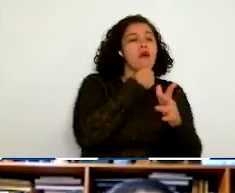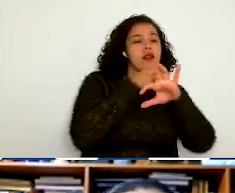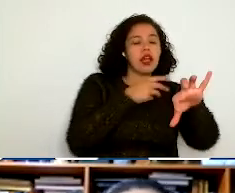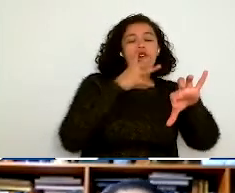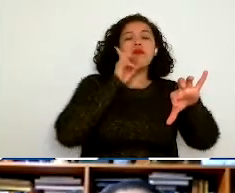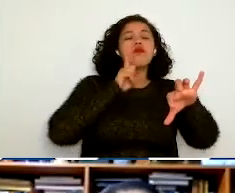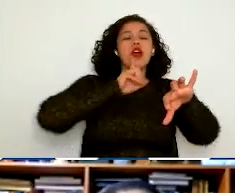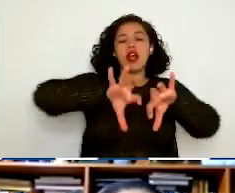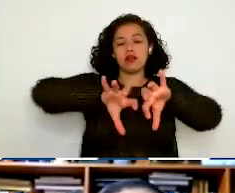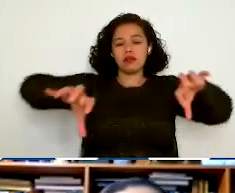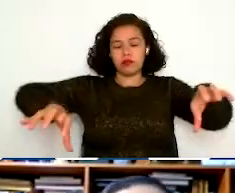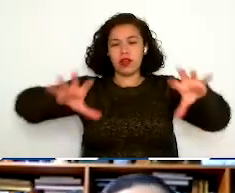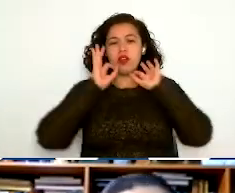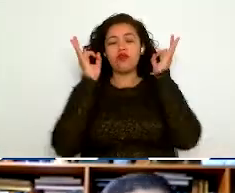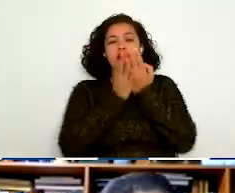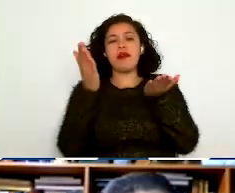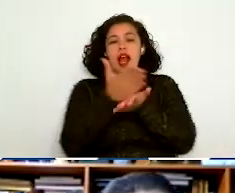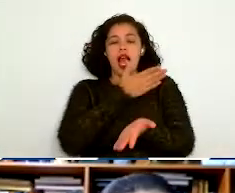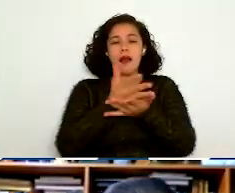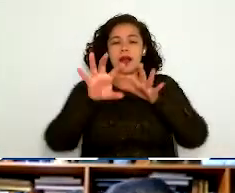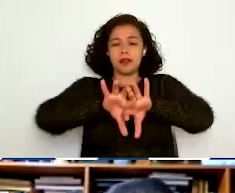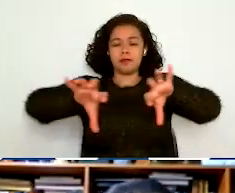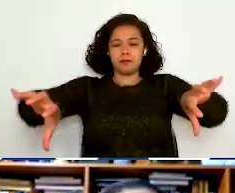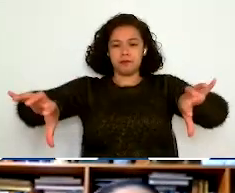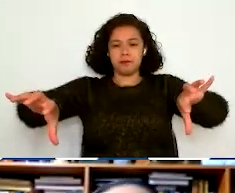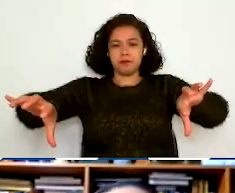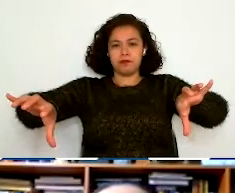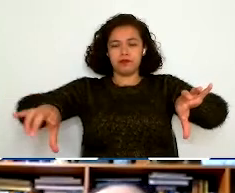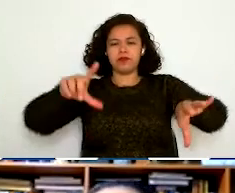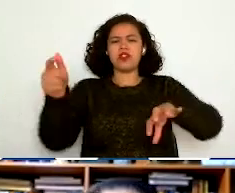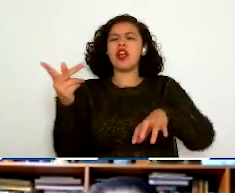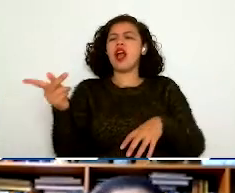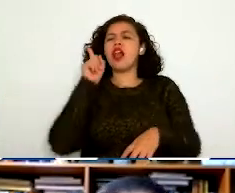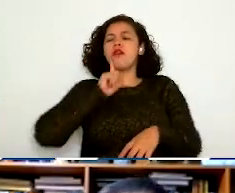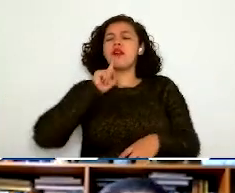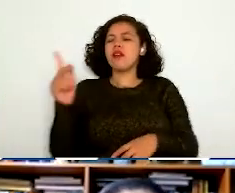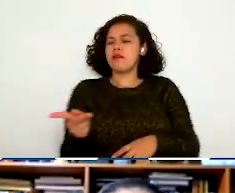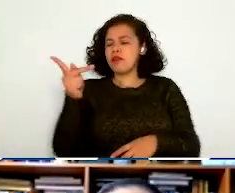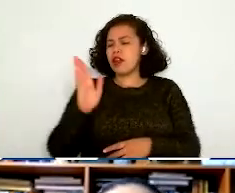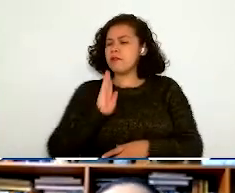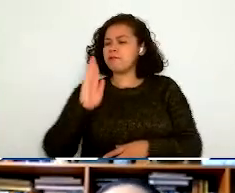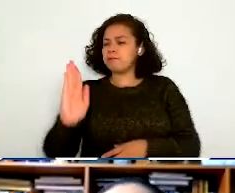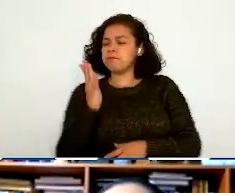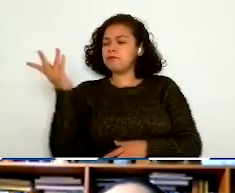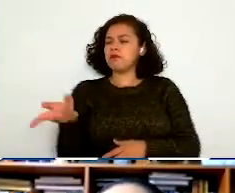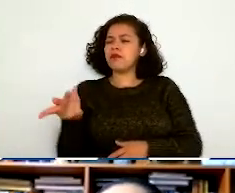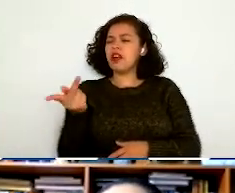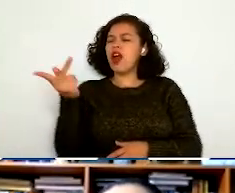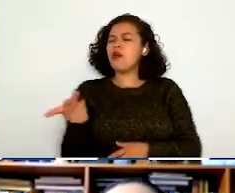que trabajara de manera independiente primero y que les preguntara a las mujeres directamente por qué